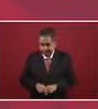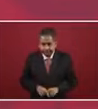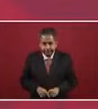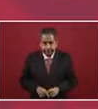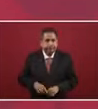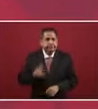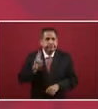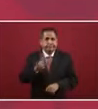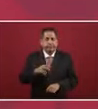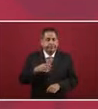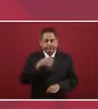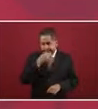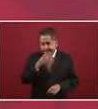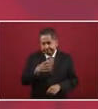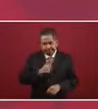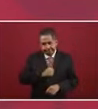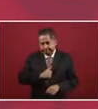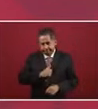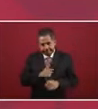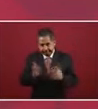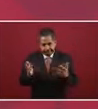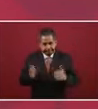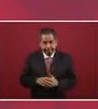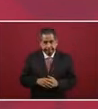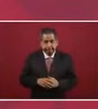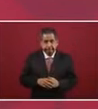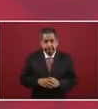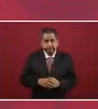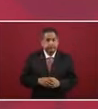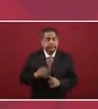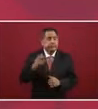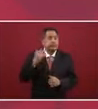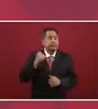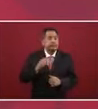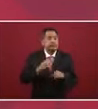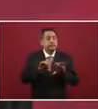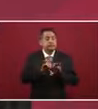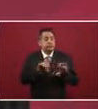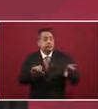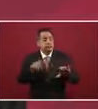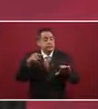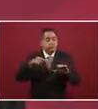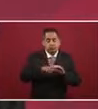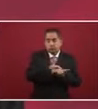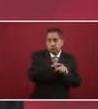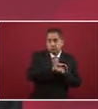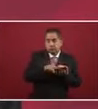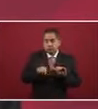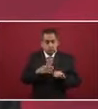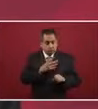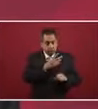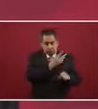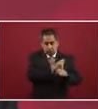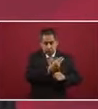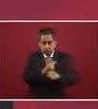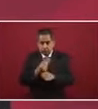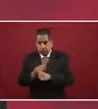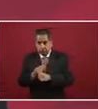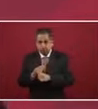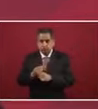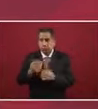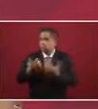lamento mucho de que se haya hecho el gasoducto y la planta. ¿Sí? Es